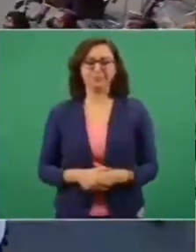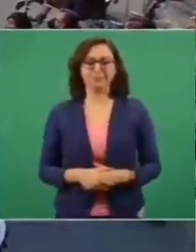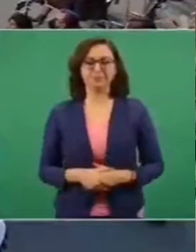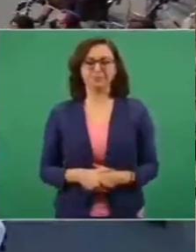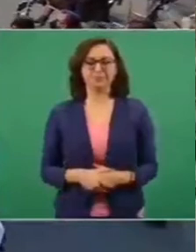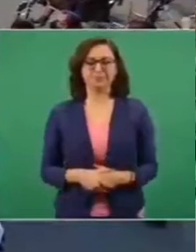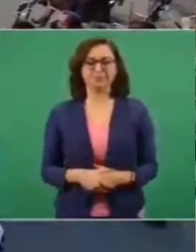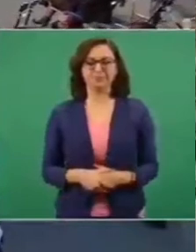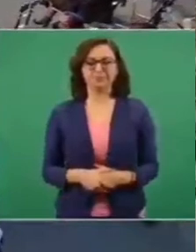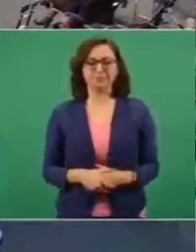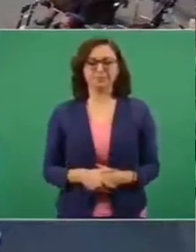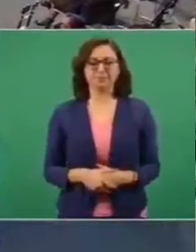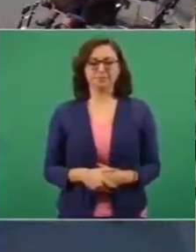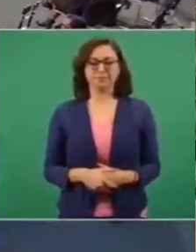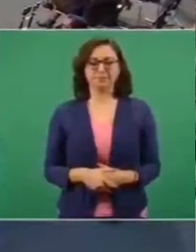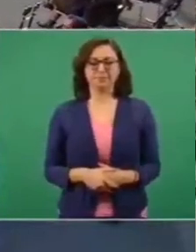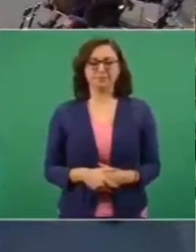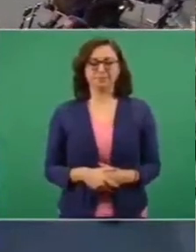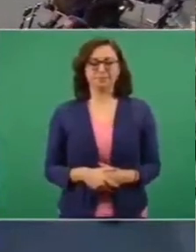De una vez.